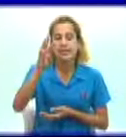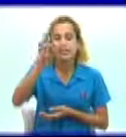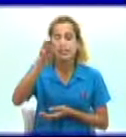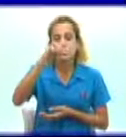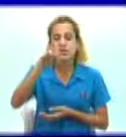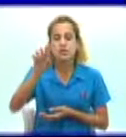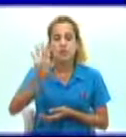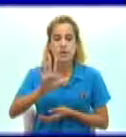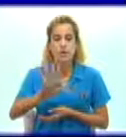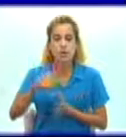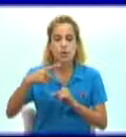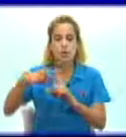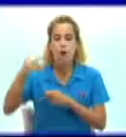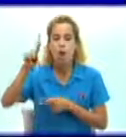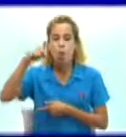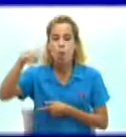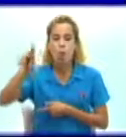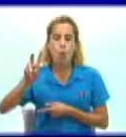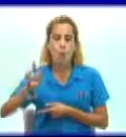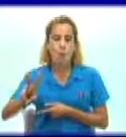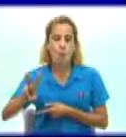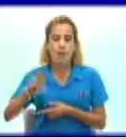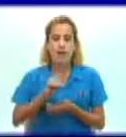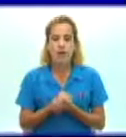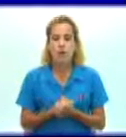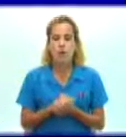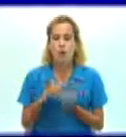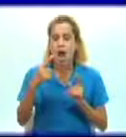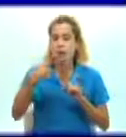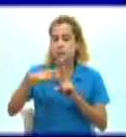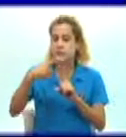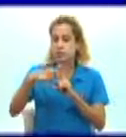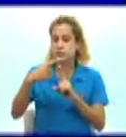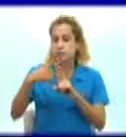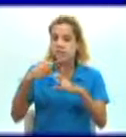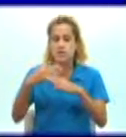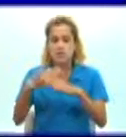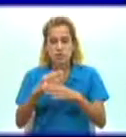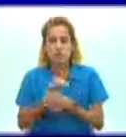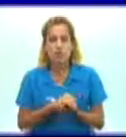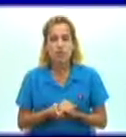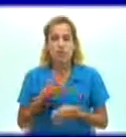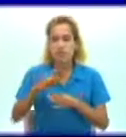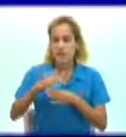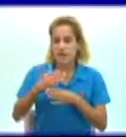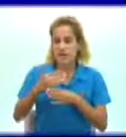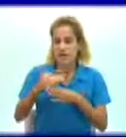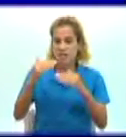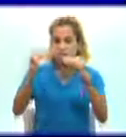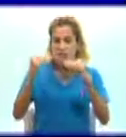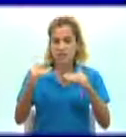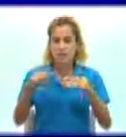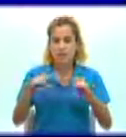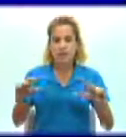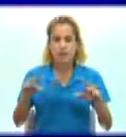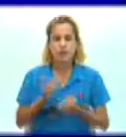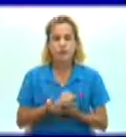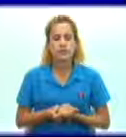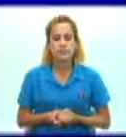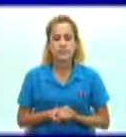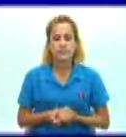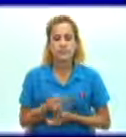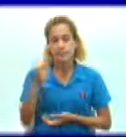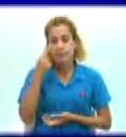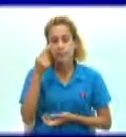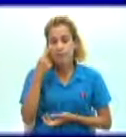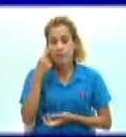medio. En este caso estamos ante una adición de fracciones que tienen diferentes denominadores. Decíamos que en este caso observamos los